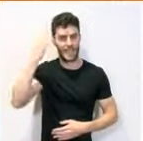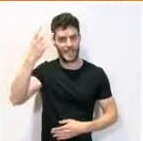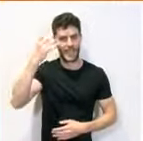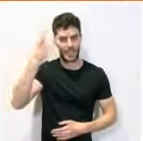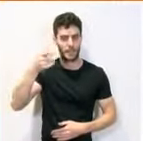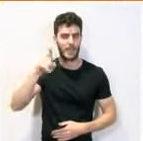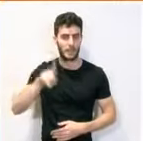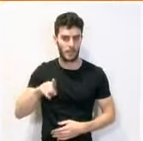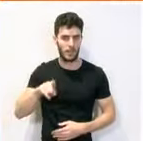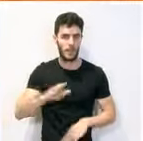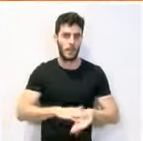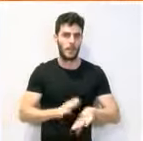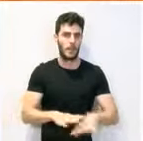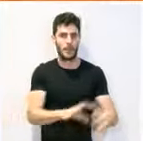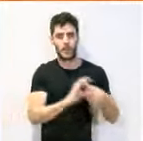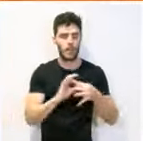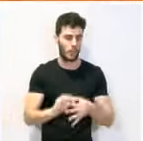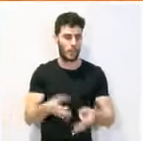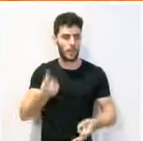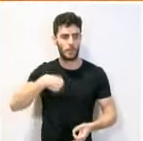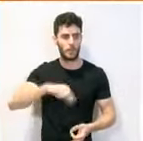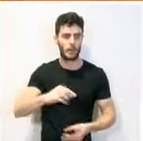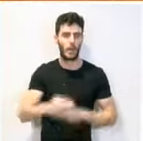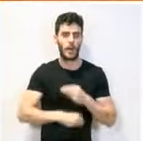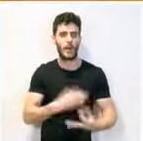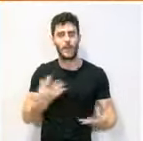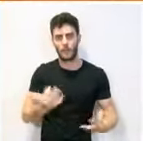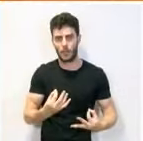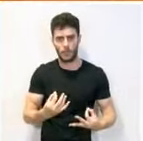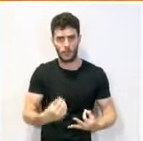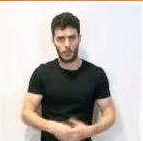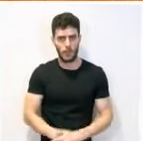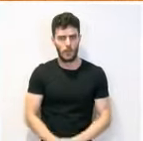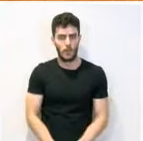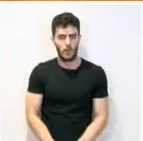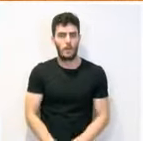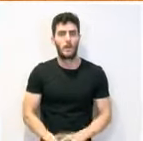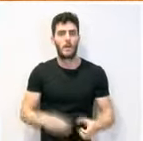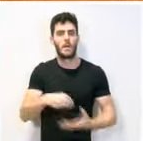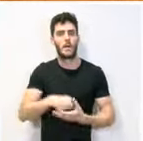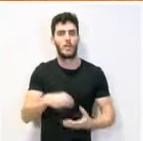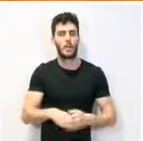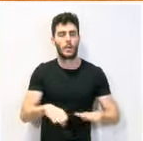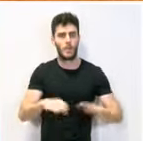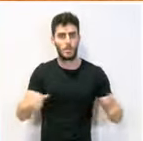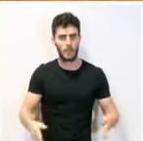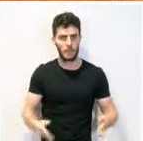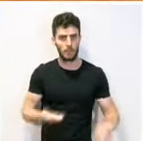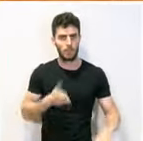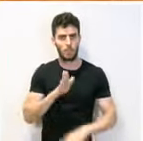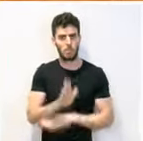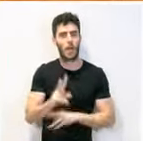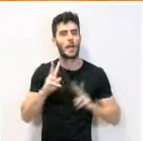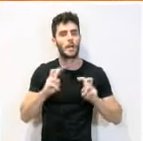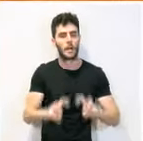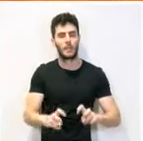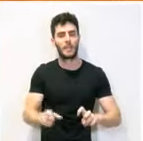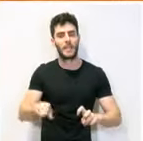también de Izquierda Unida, ustedes obvian, aparte de los componentes de aquella mesa que se plantearon inicialmente